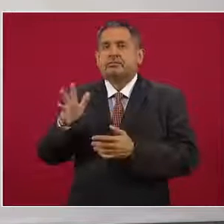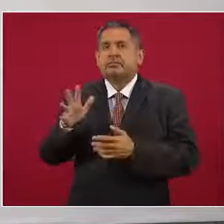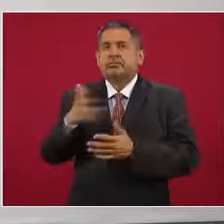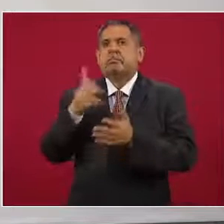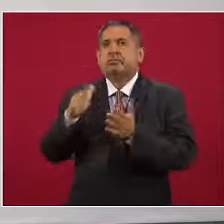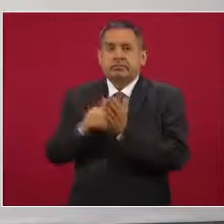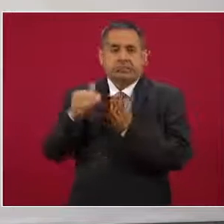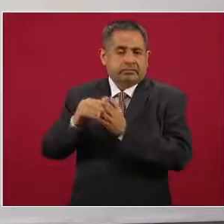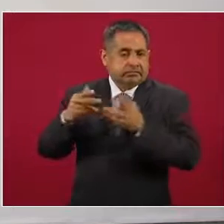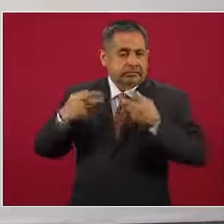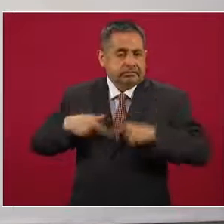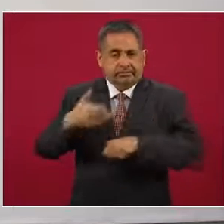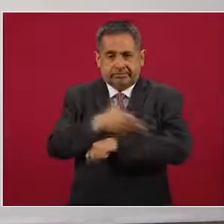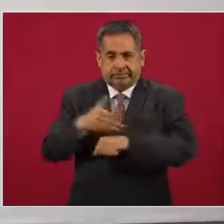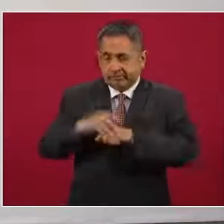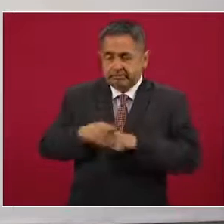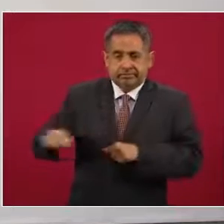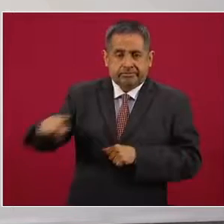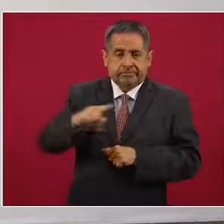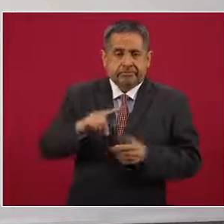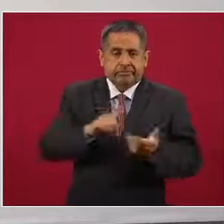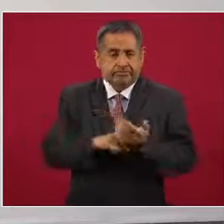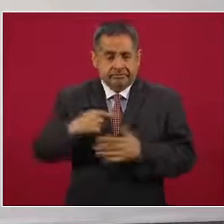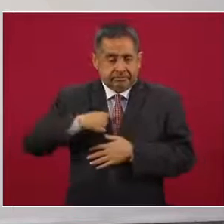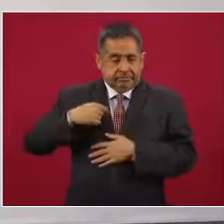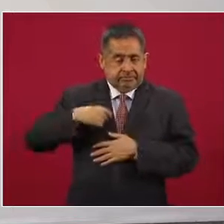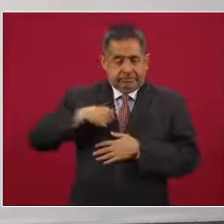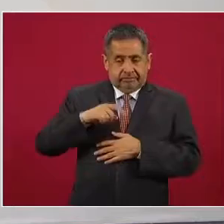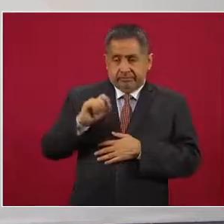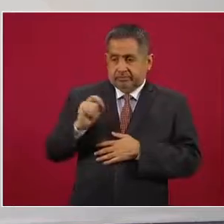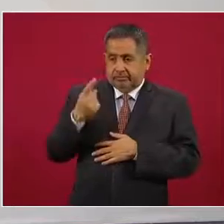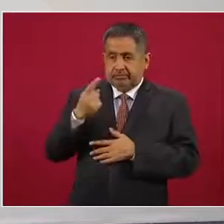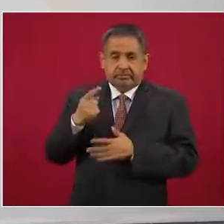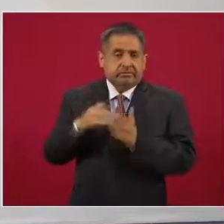10 millones de familias. Nosotros estamos llegando a 21 millones.